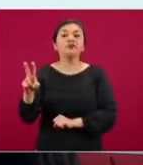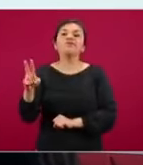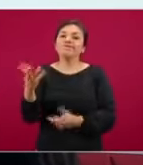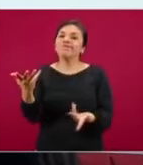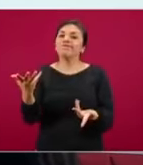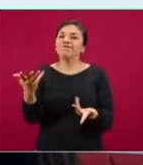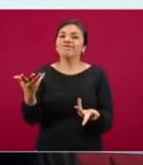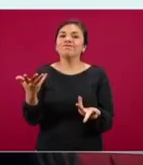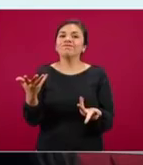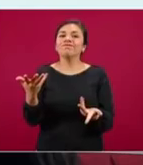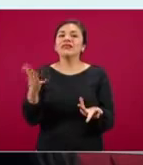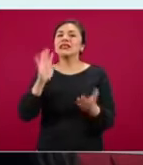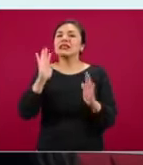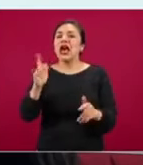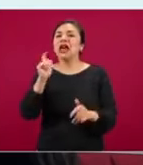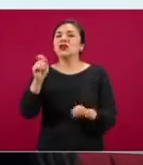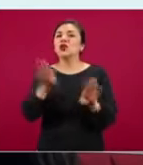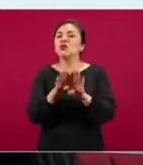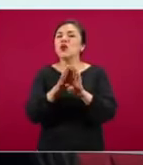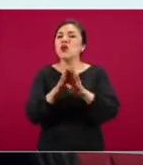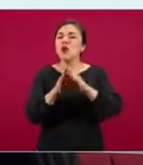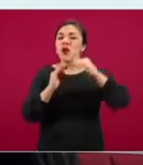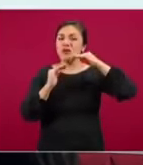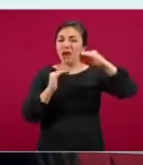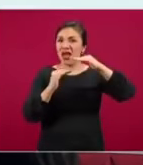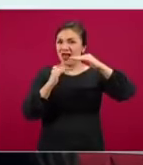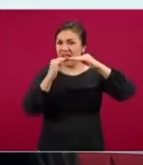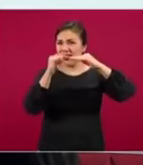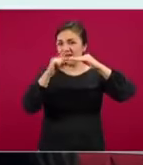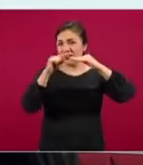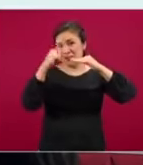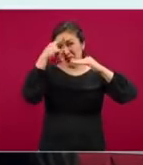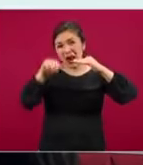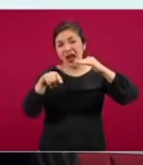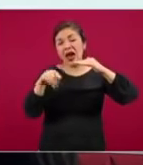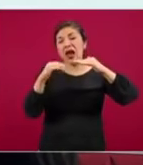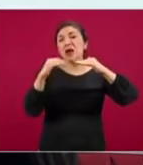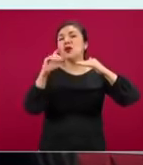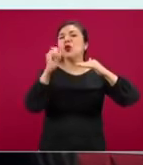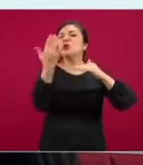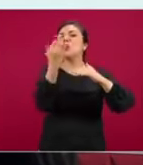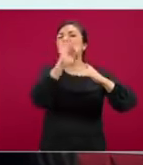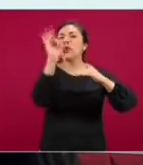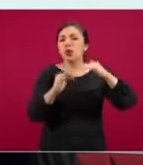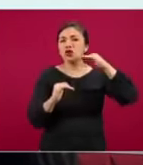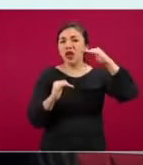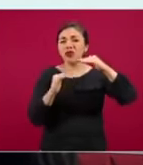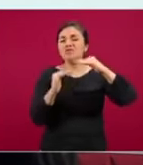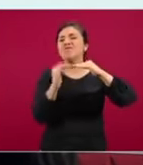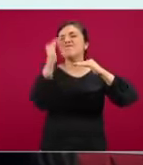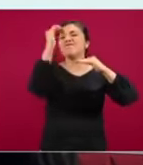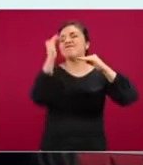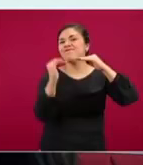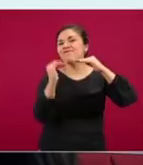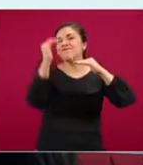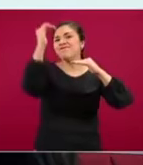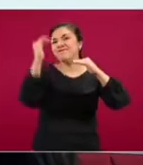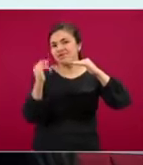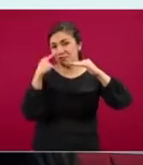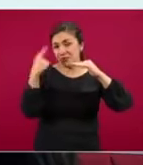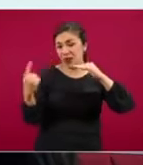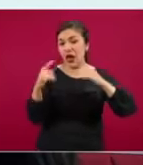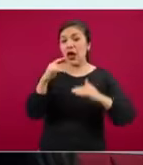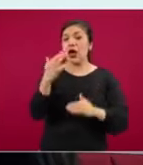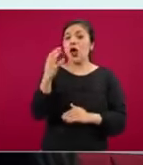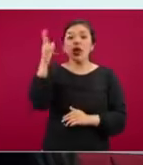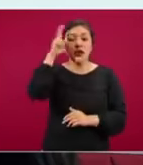han llegado o superado ocupar más de la mitad de sus camas. Con un 50%